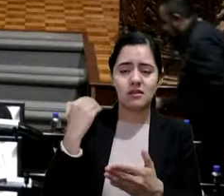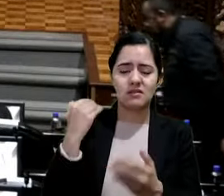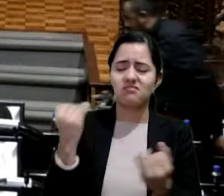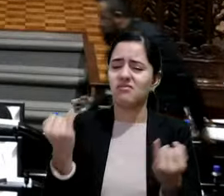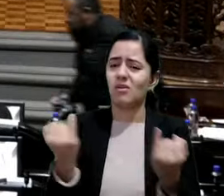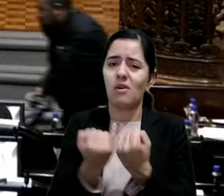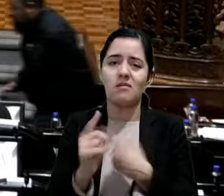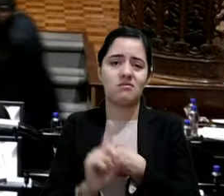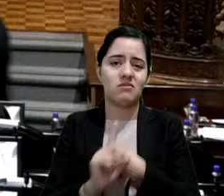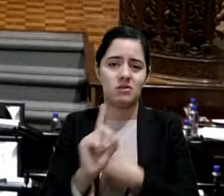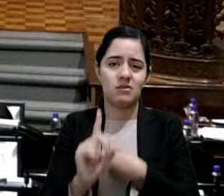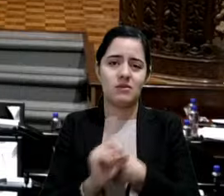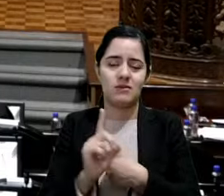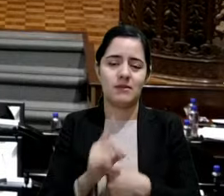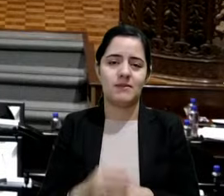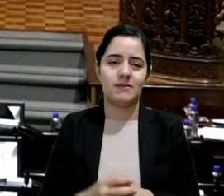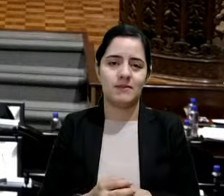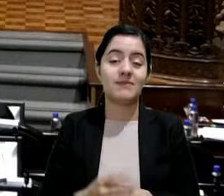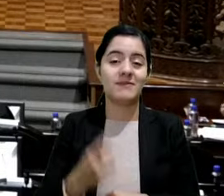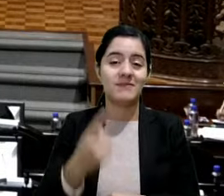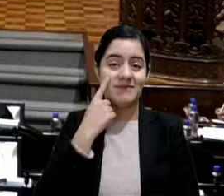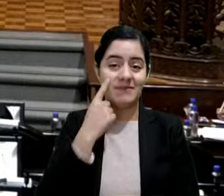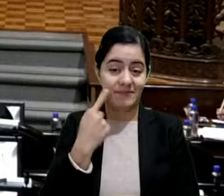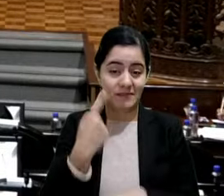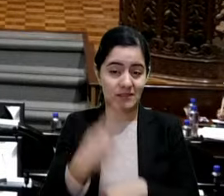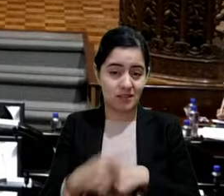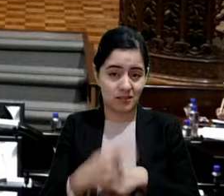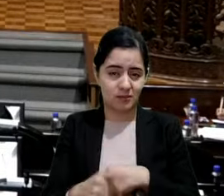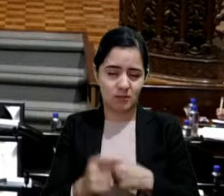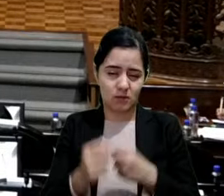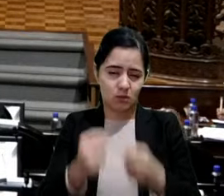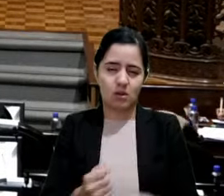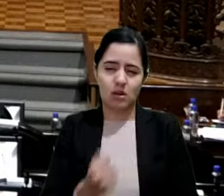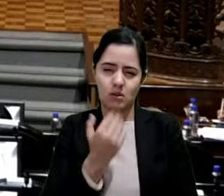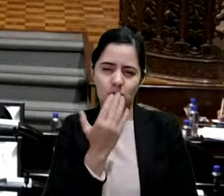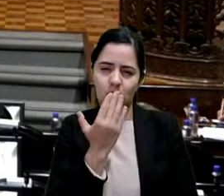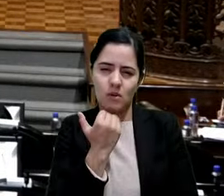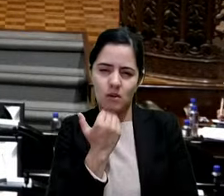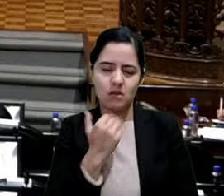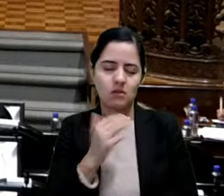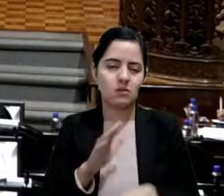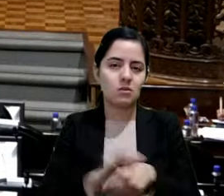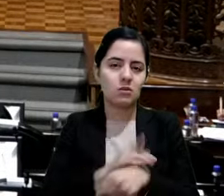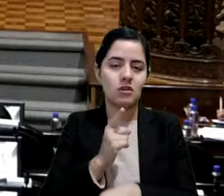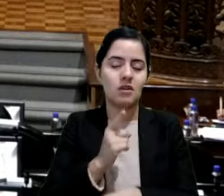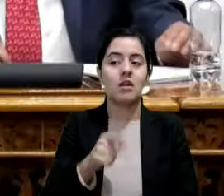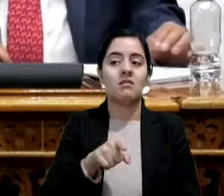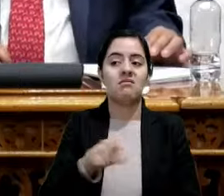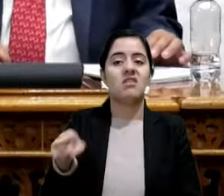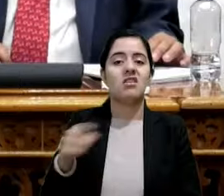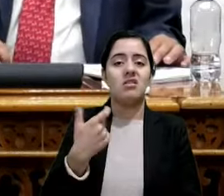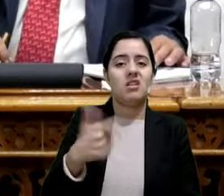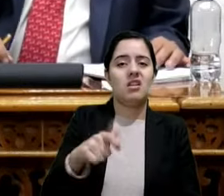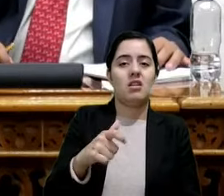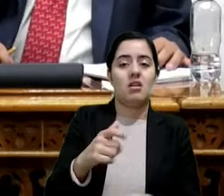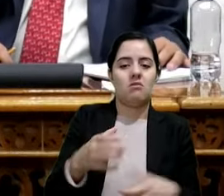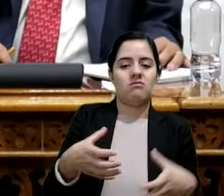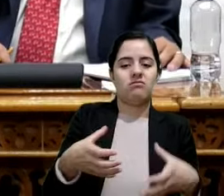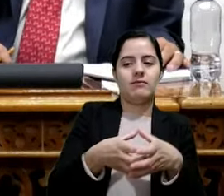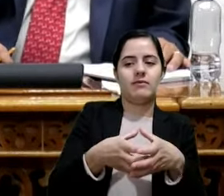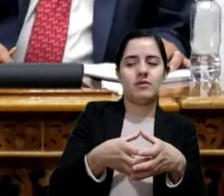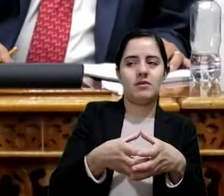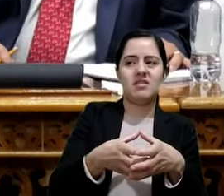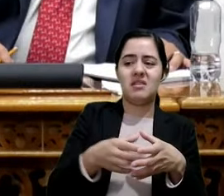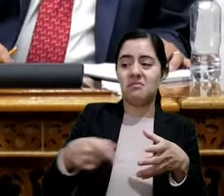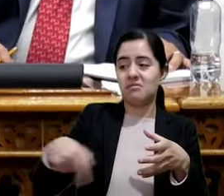La inseguridad es consecuencia de un modelo económico sectario y excluyente que operó